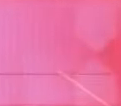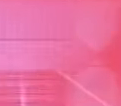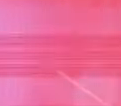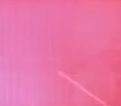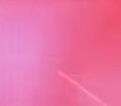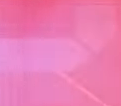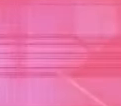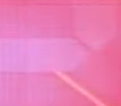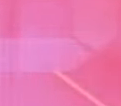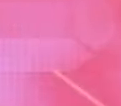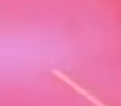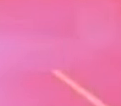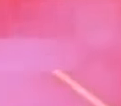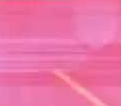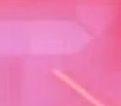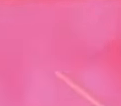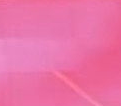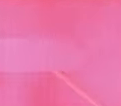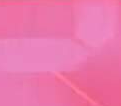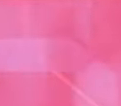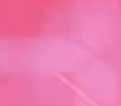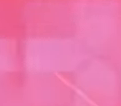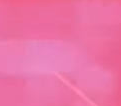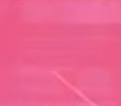Continúa en 3 y 2.